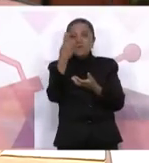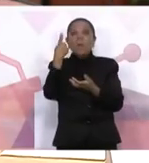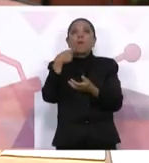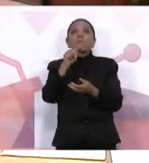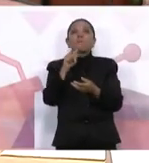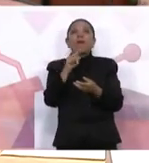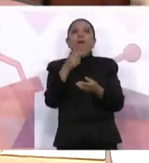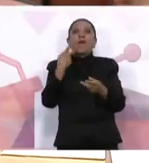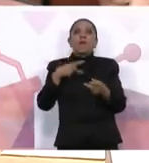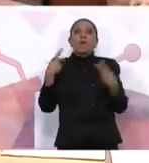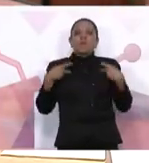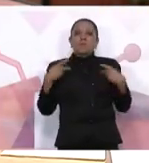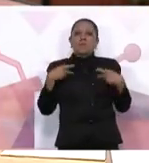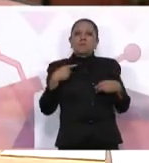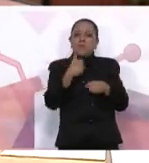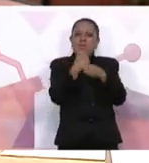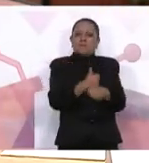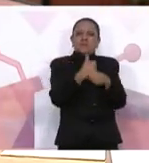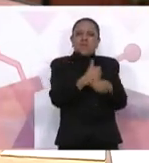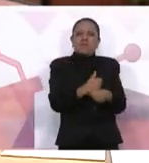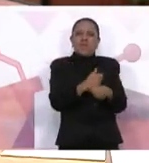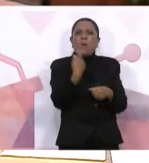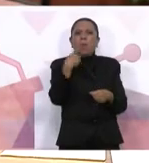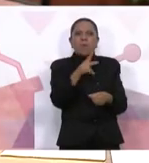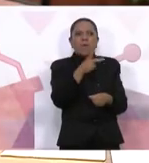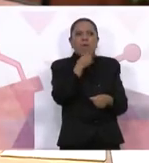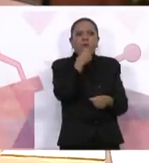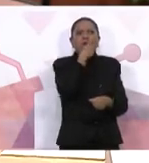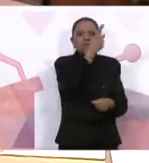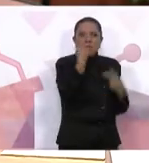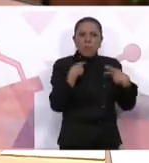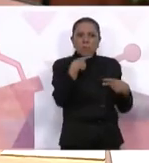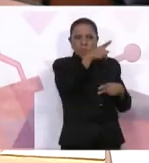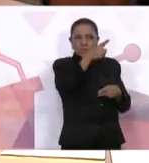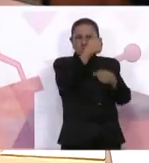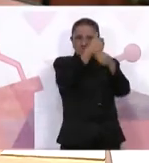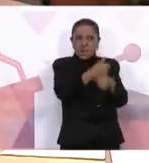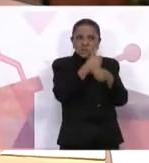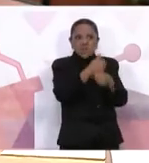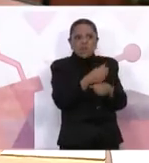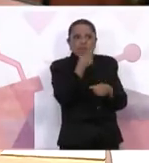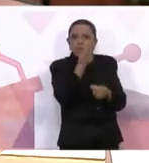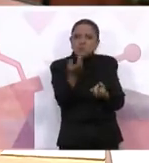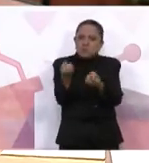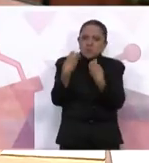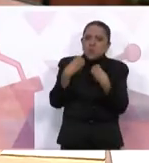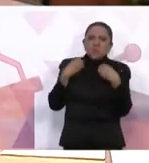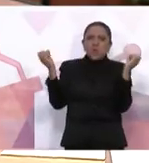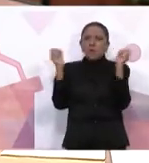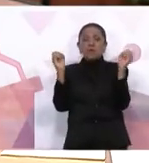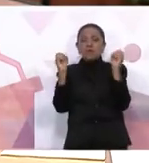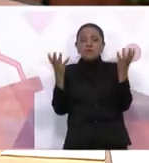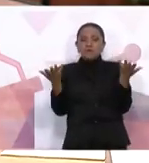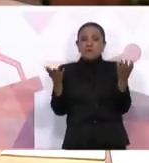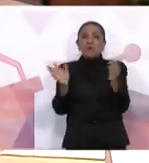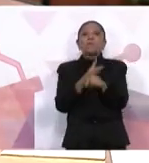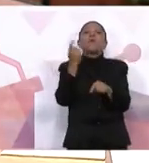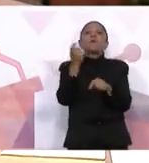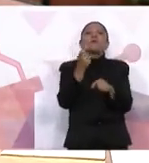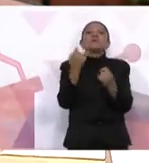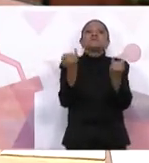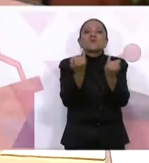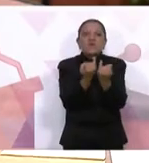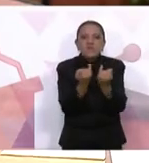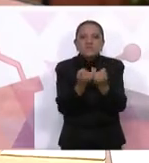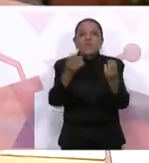y sin embargo ellos nos dicen pues que no están recibiendo los beneficios en resumen tenemos que juntar toda la información para